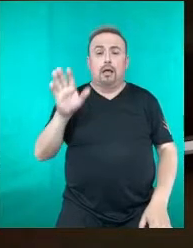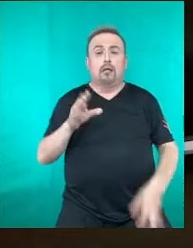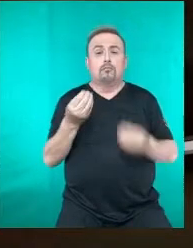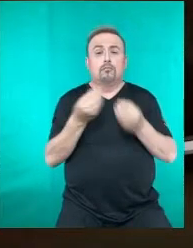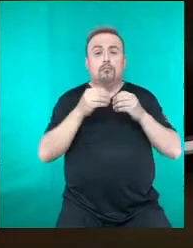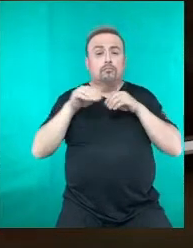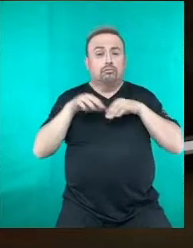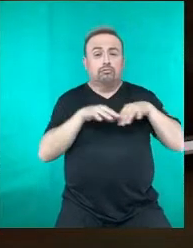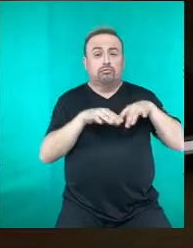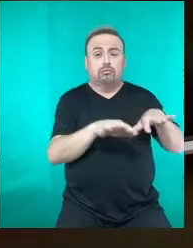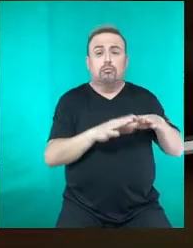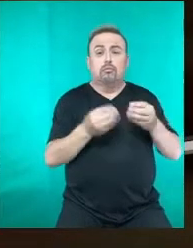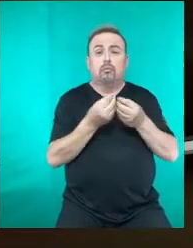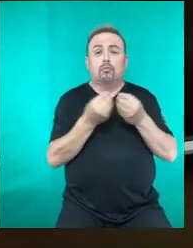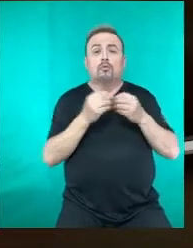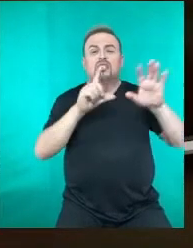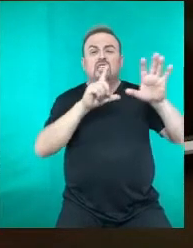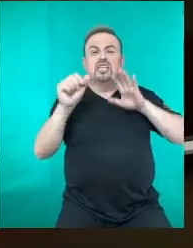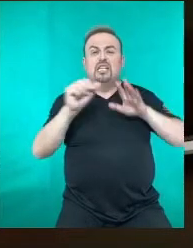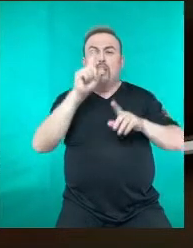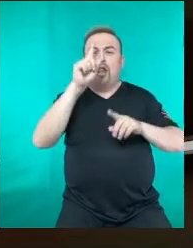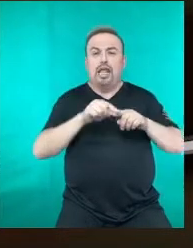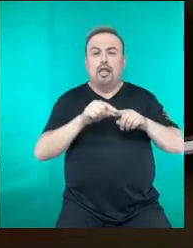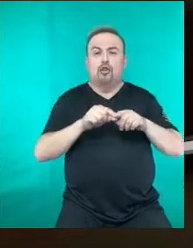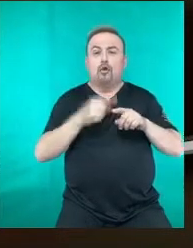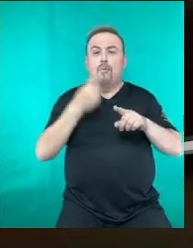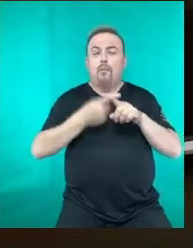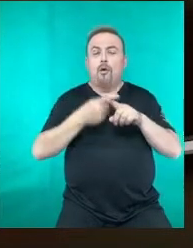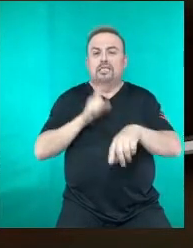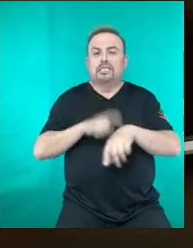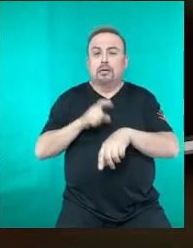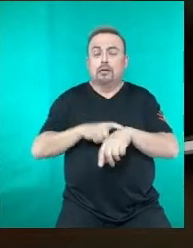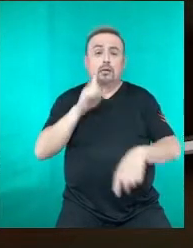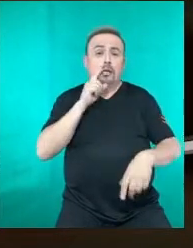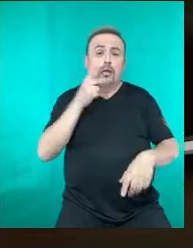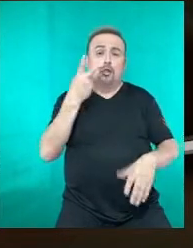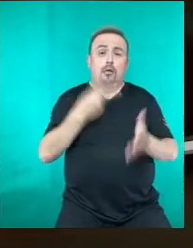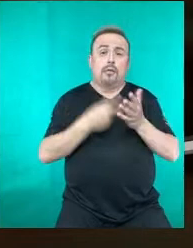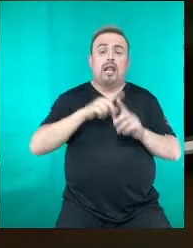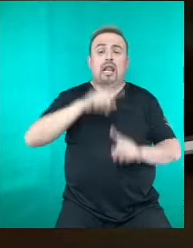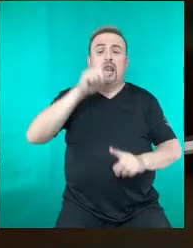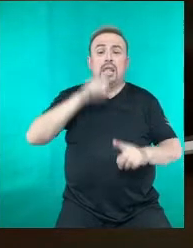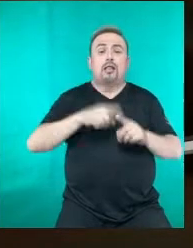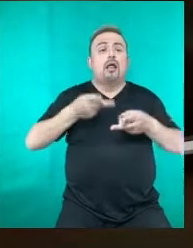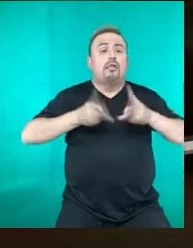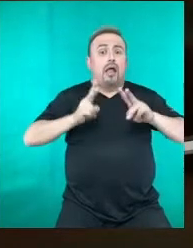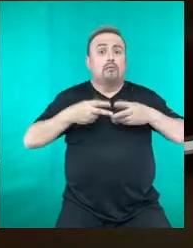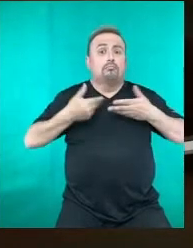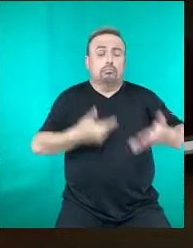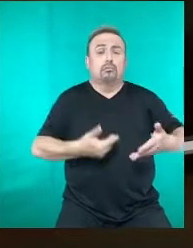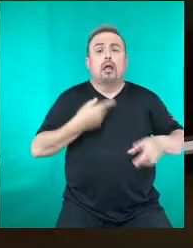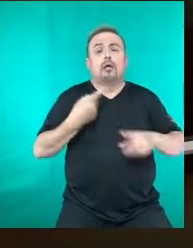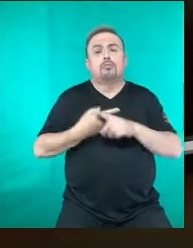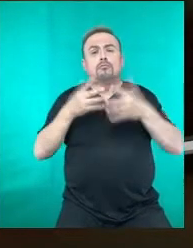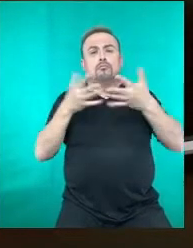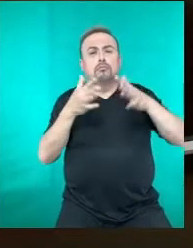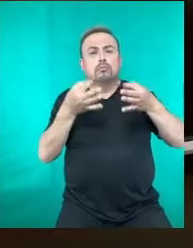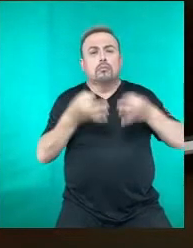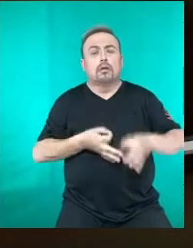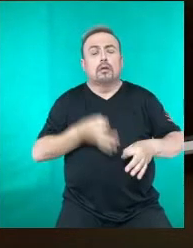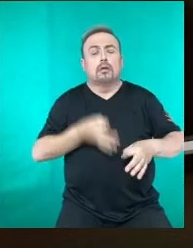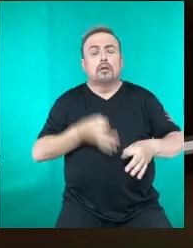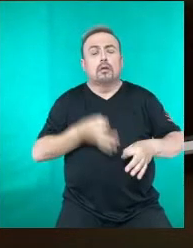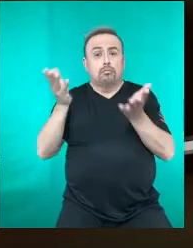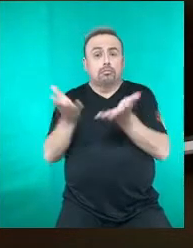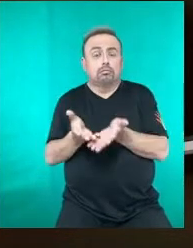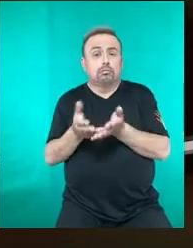de 700 litros por segundo, cuando tenemos más de 2.000 litros por segundo en derechos otorgados y una explotación promedio de agua de la cuenca más cercana